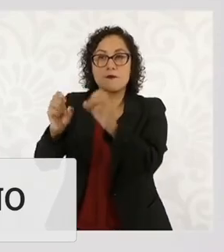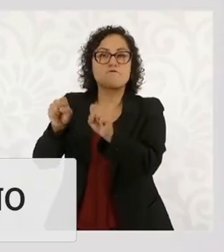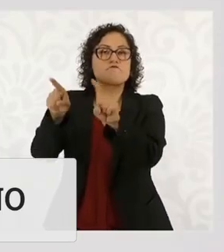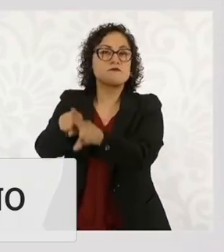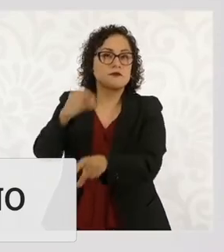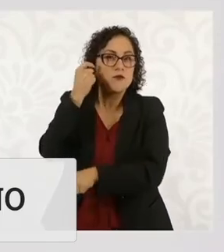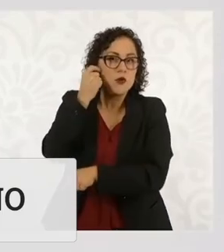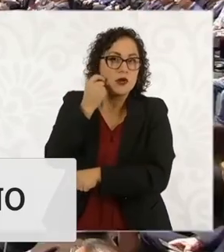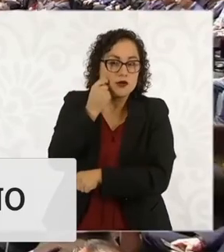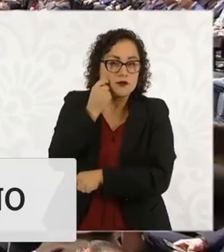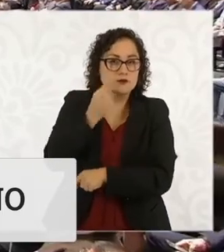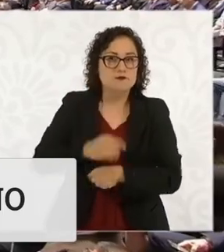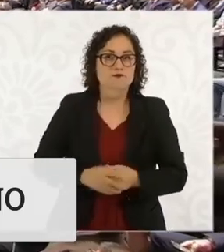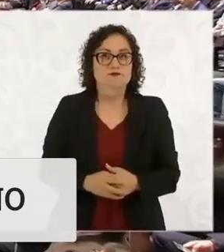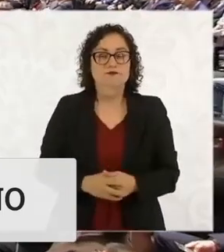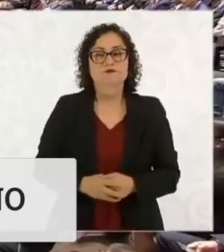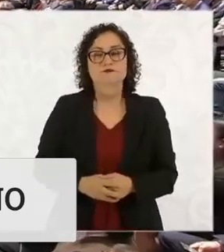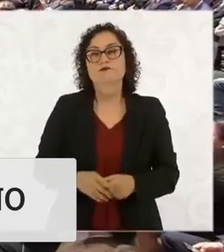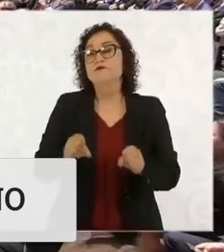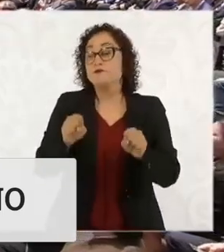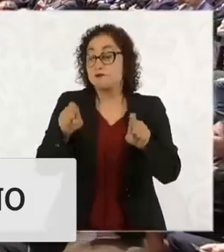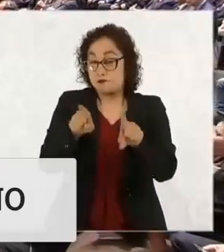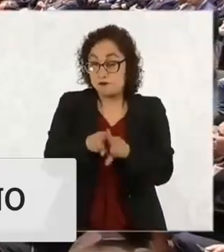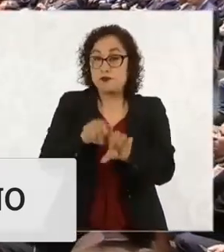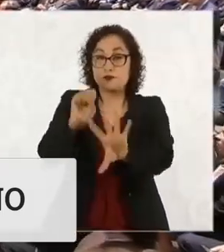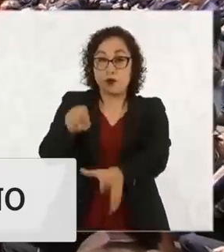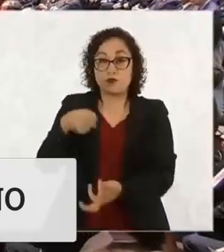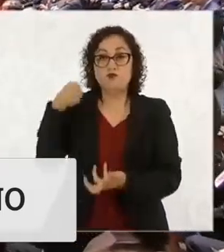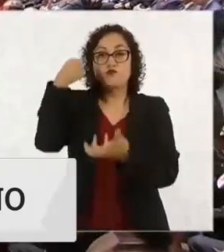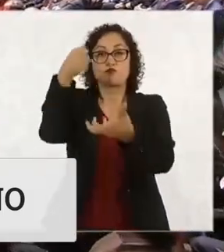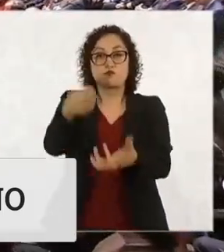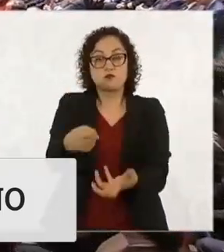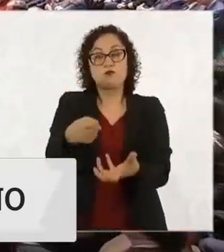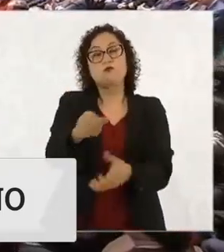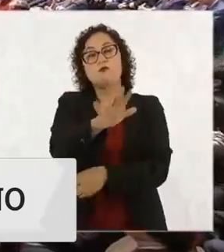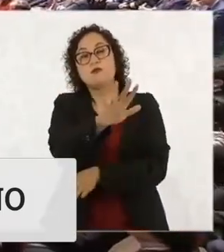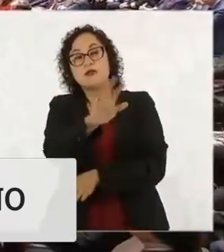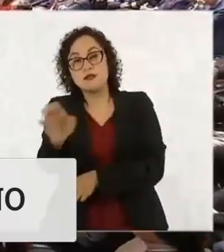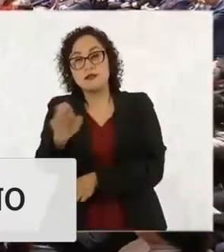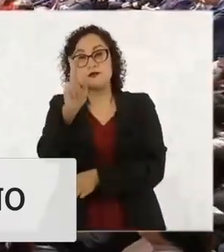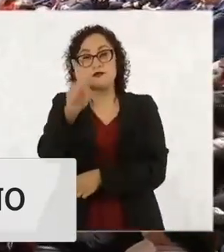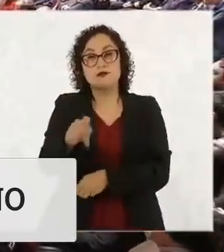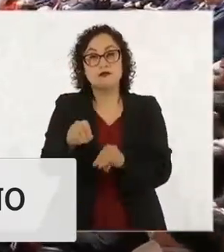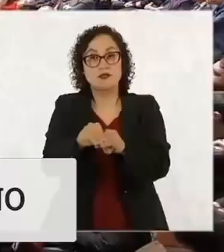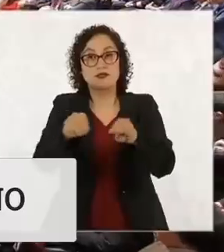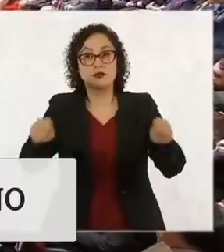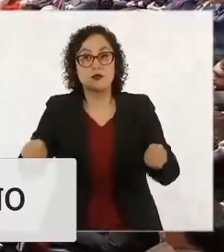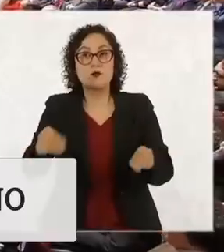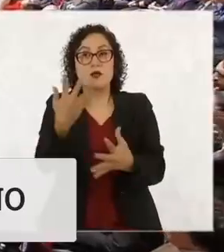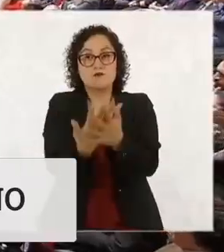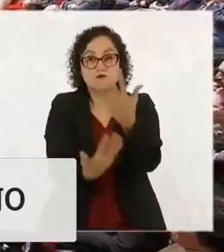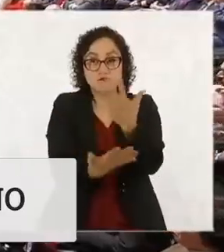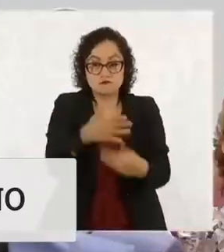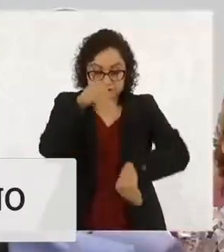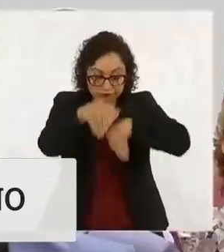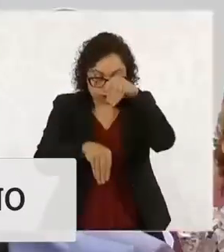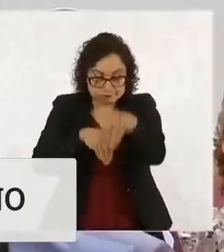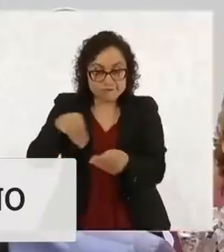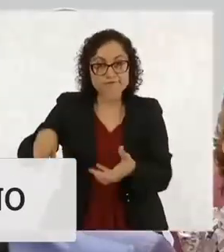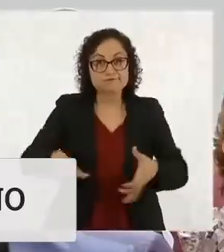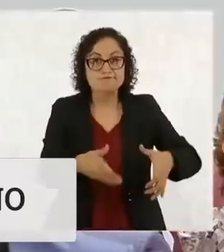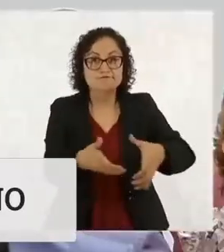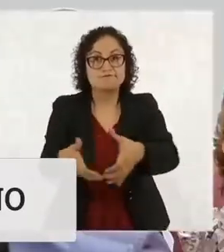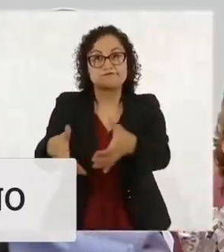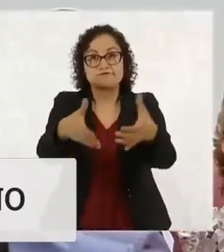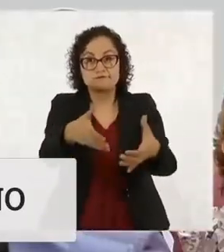Guerrero. Asimismo, otorgamos recursos para 500 kilómetros de caminos artesanales en el marco de